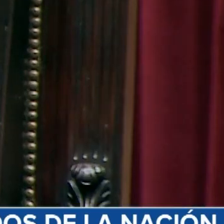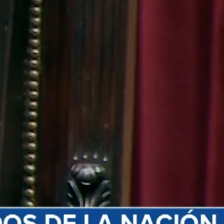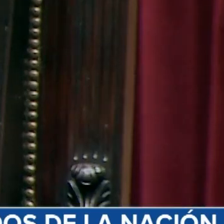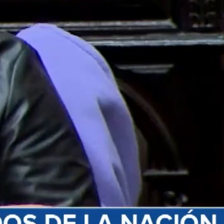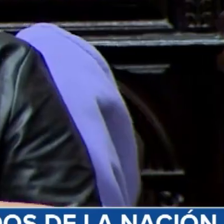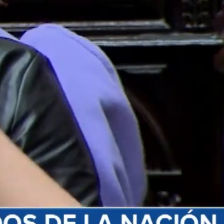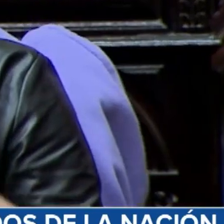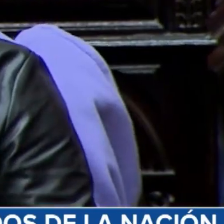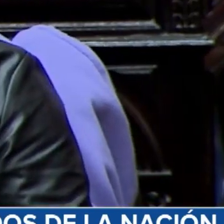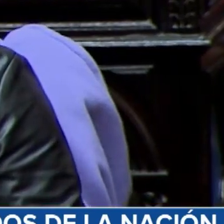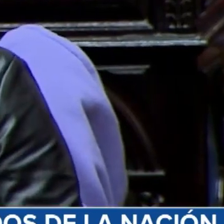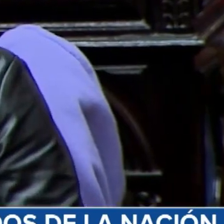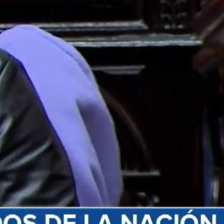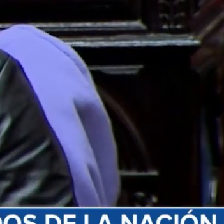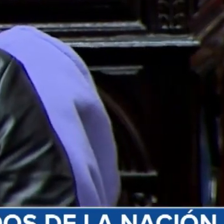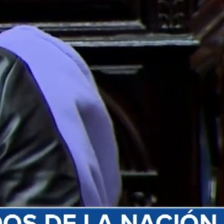Quiero,